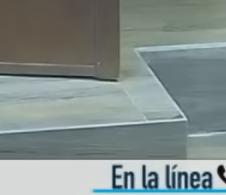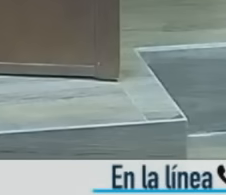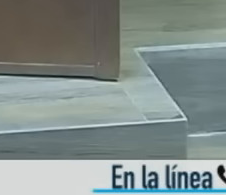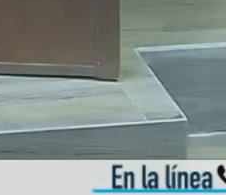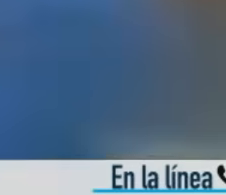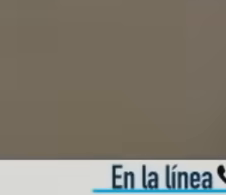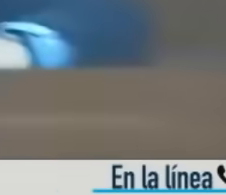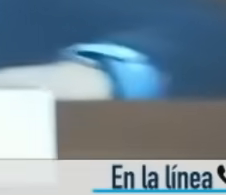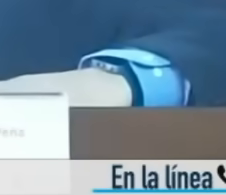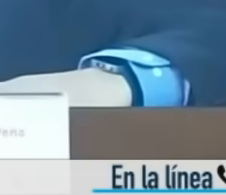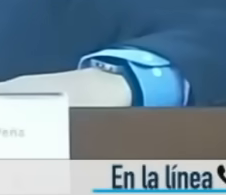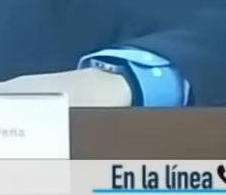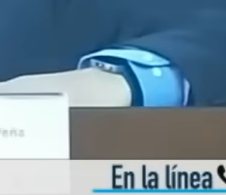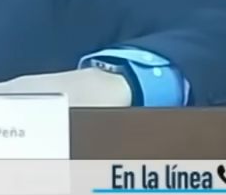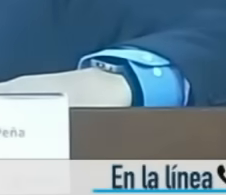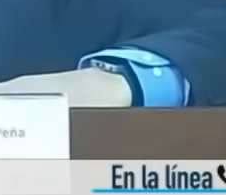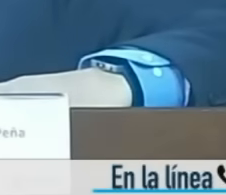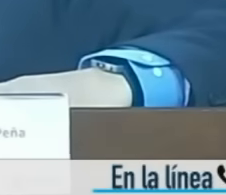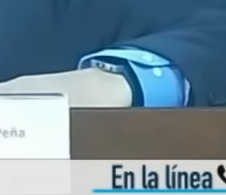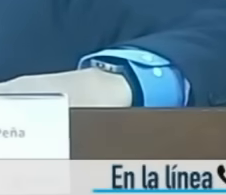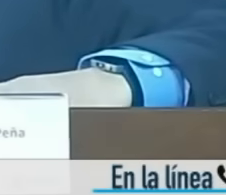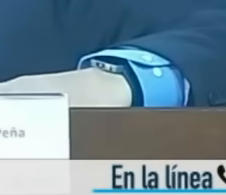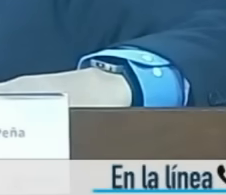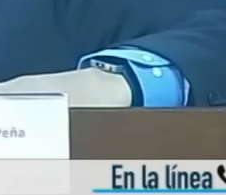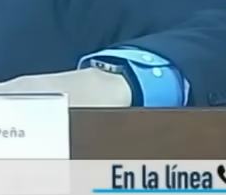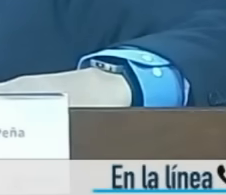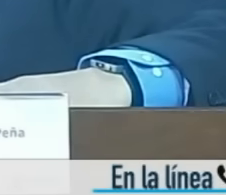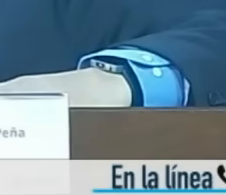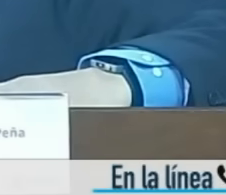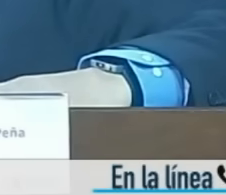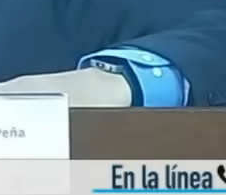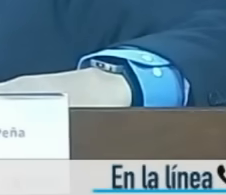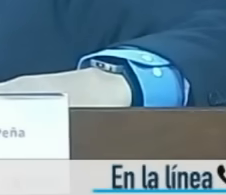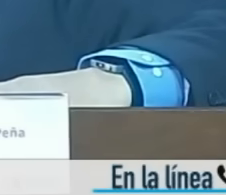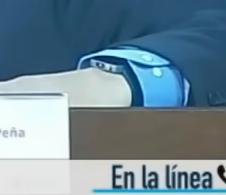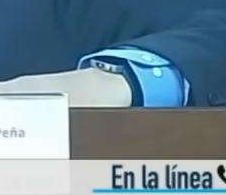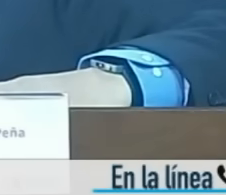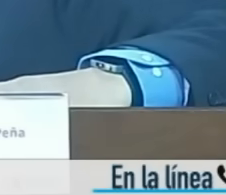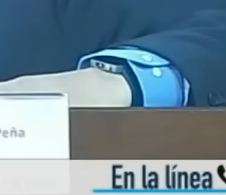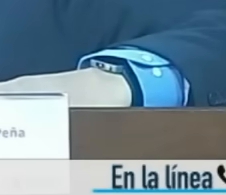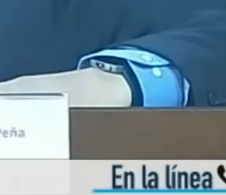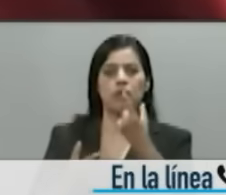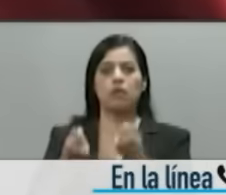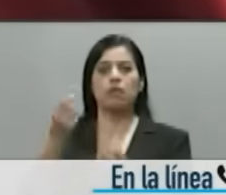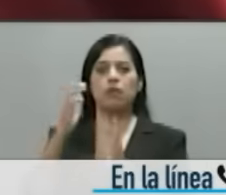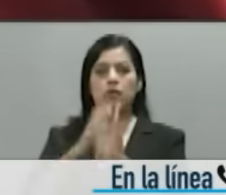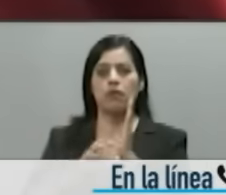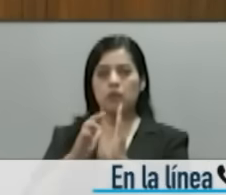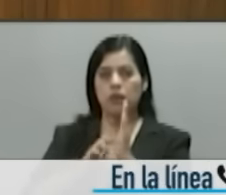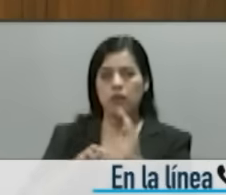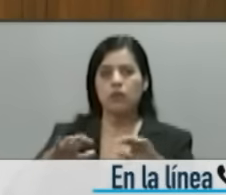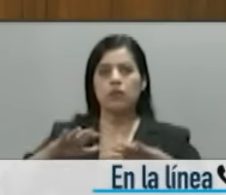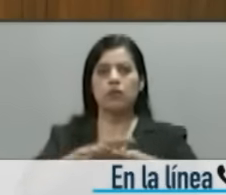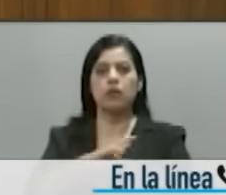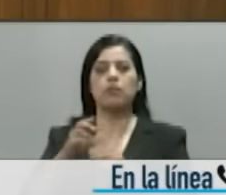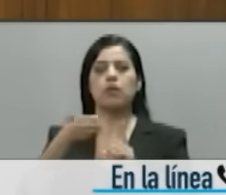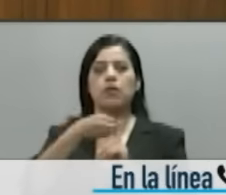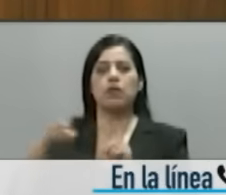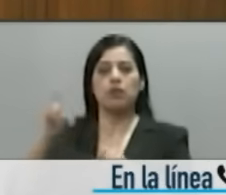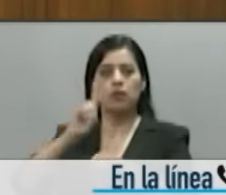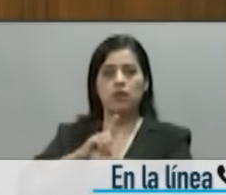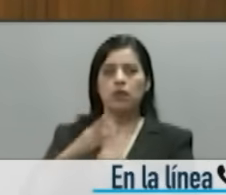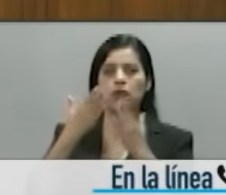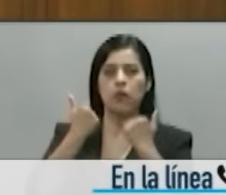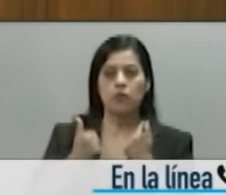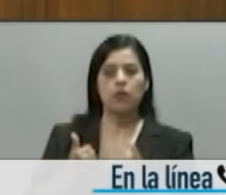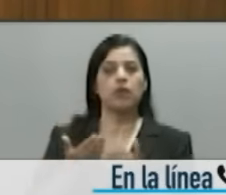nuestra candidata a la presidencia, Xochitl Gálvez, se designaron a entre 3 y 4 candidatos a